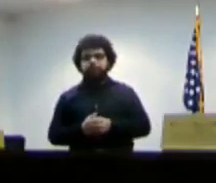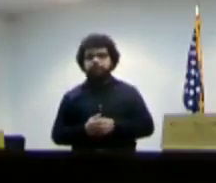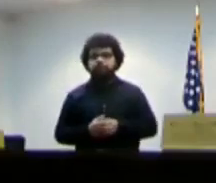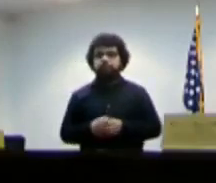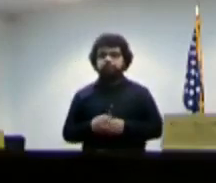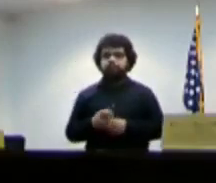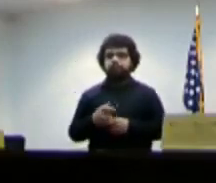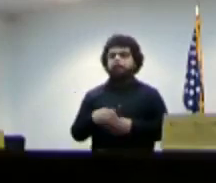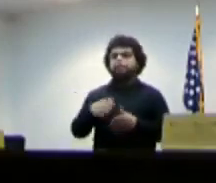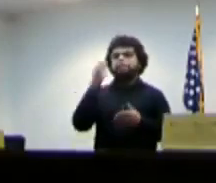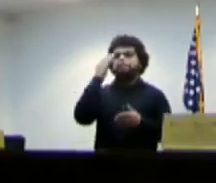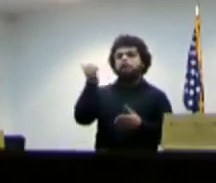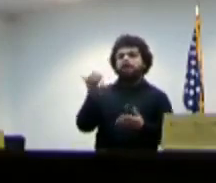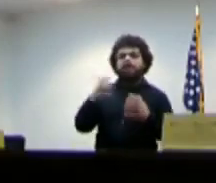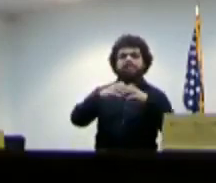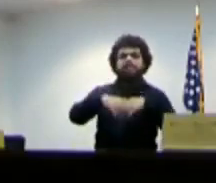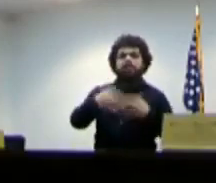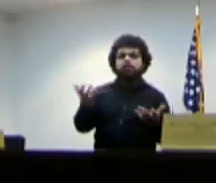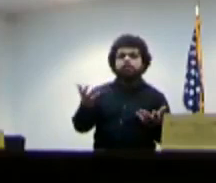explicando, tuvimos